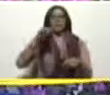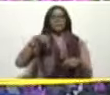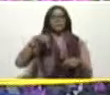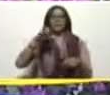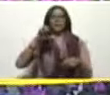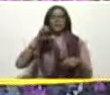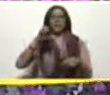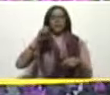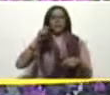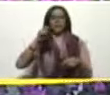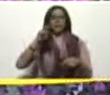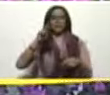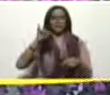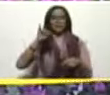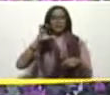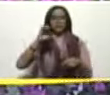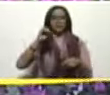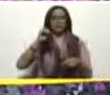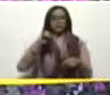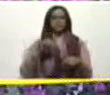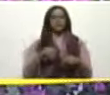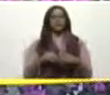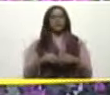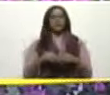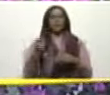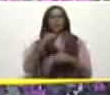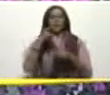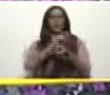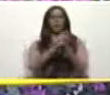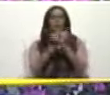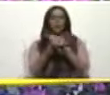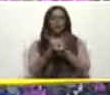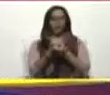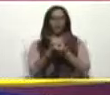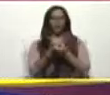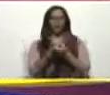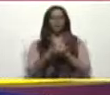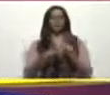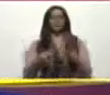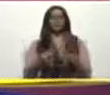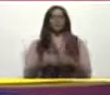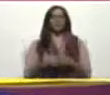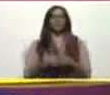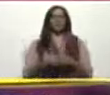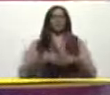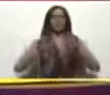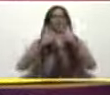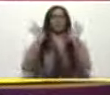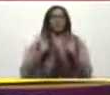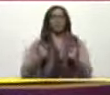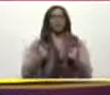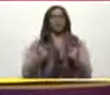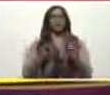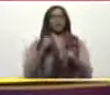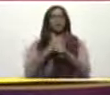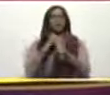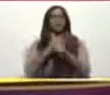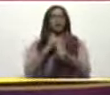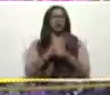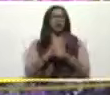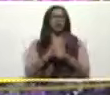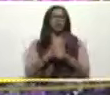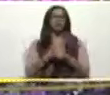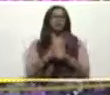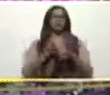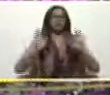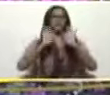función de buscar un cambio cualitativo en la forma de trabajo,